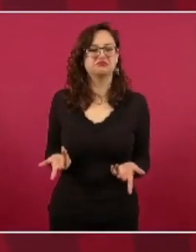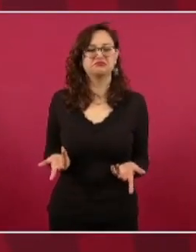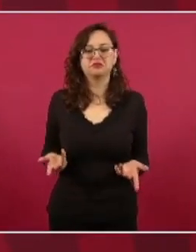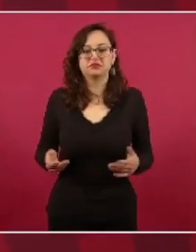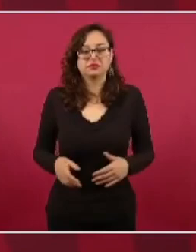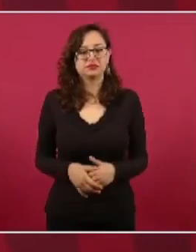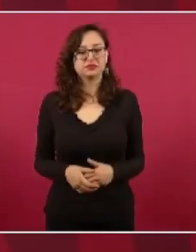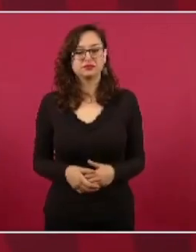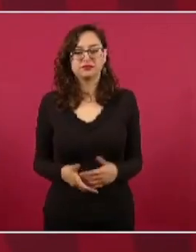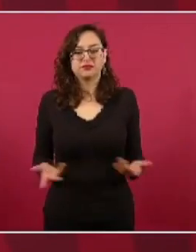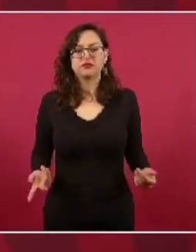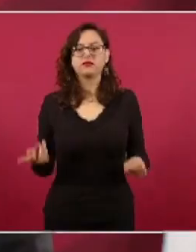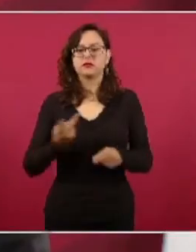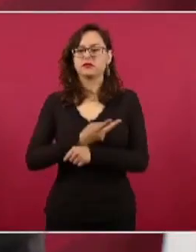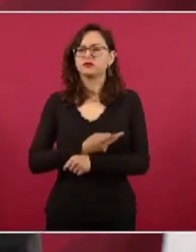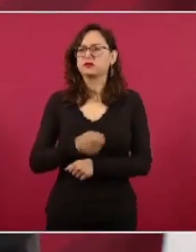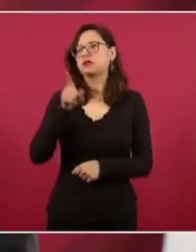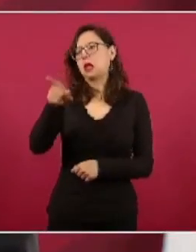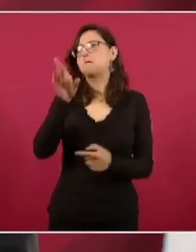y no transformar la realidad.